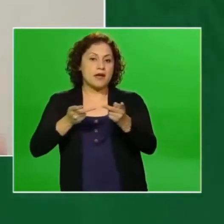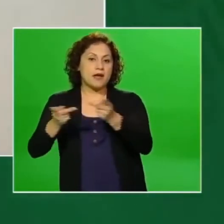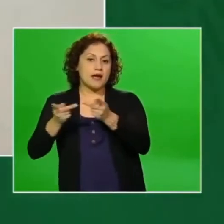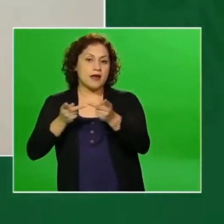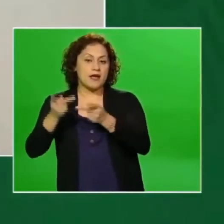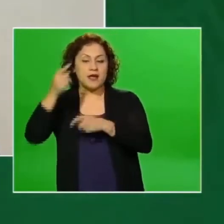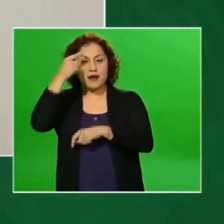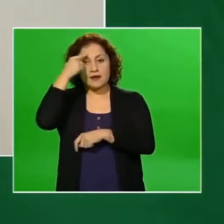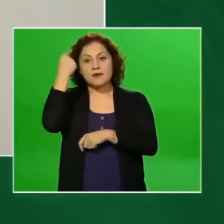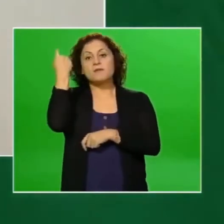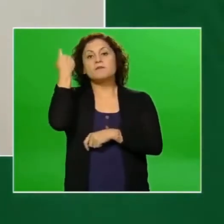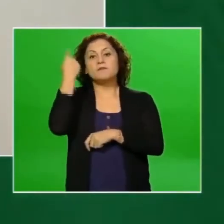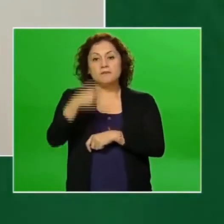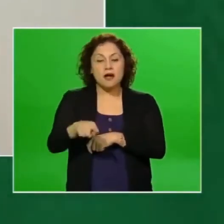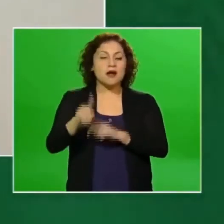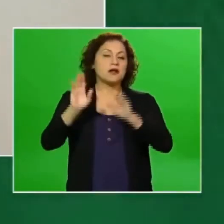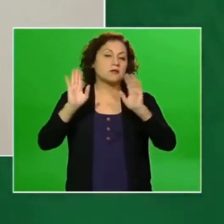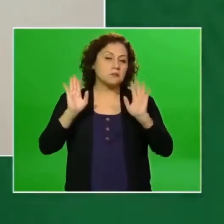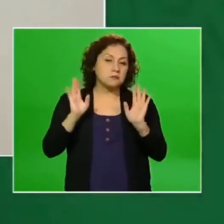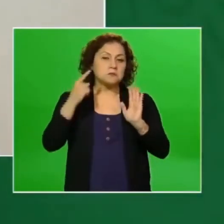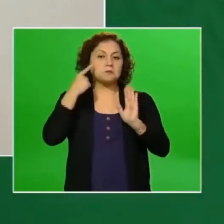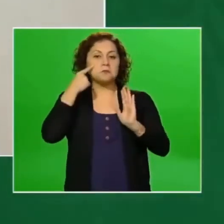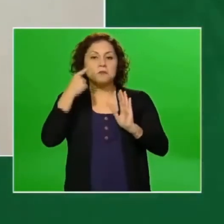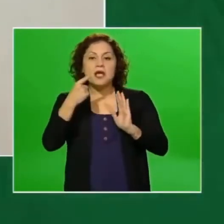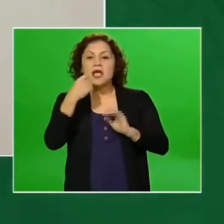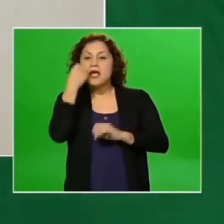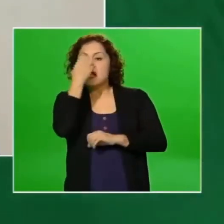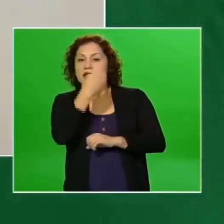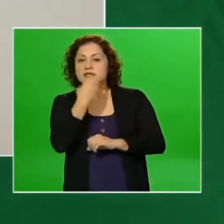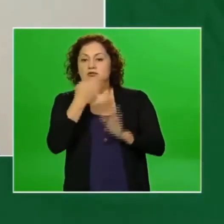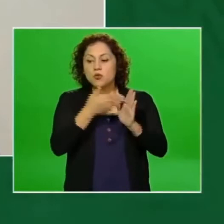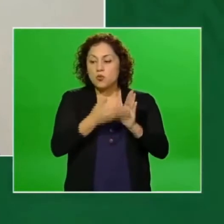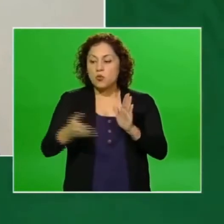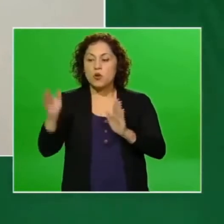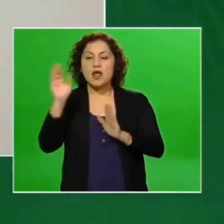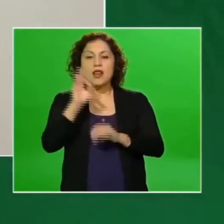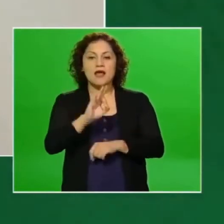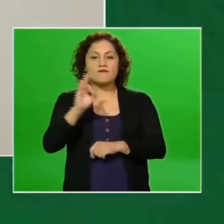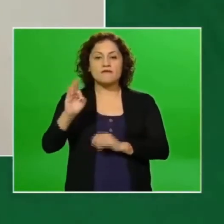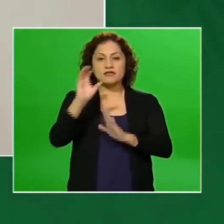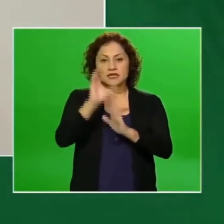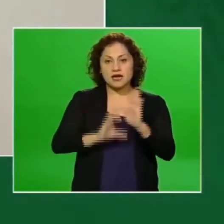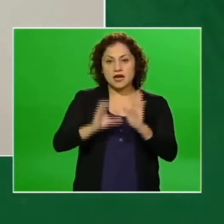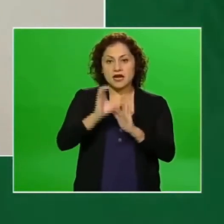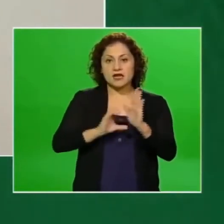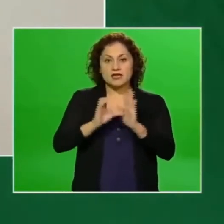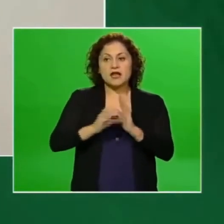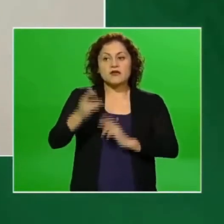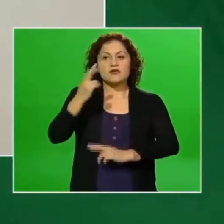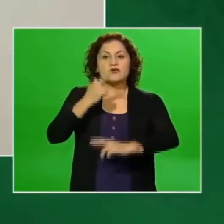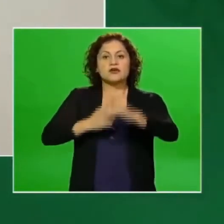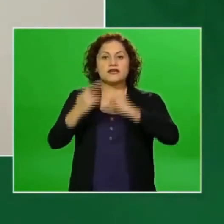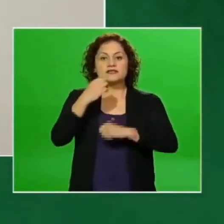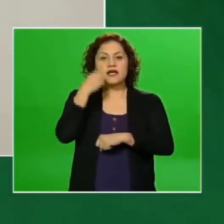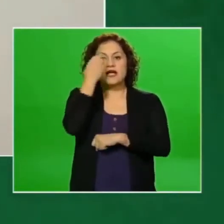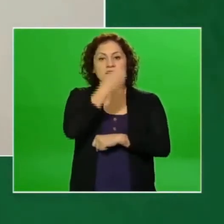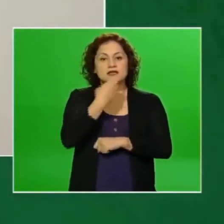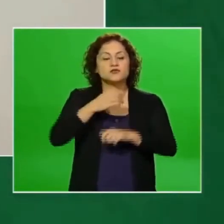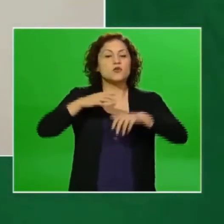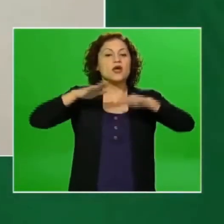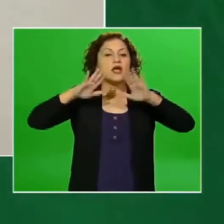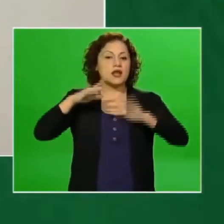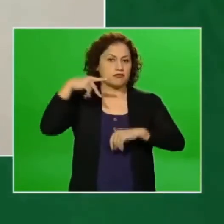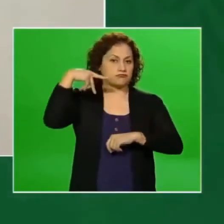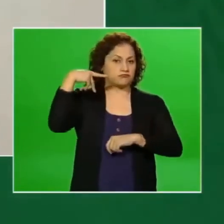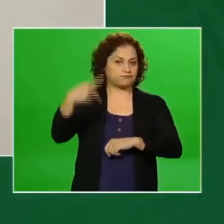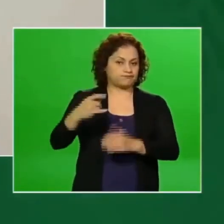escolar, pues obviamente poder al menos reactivar clases las semanas que sean posibles. Es decir, ellos están